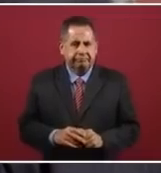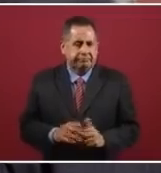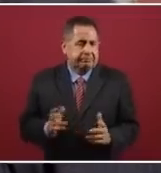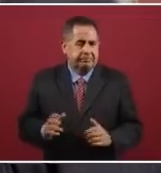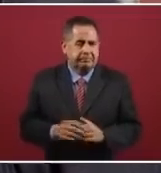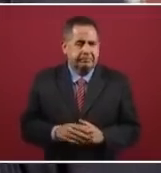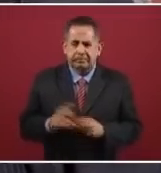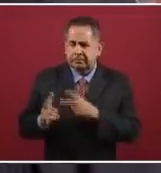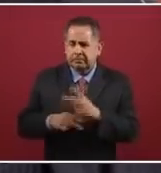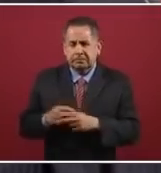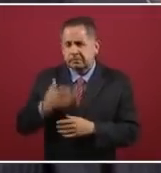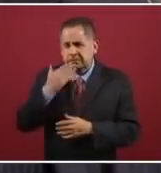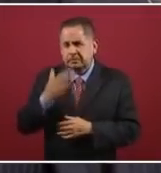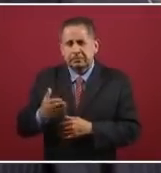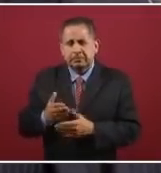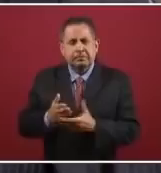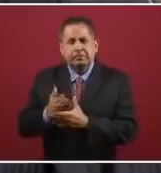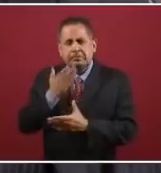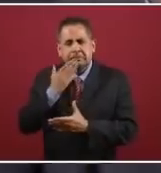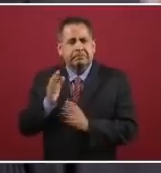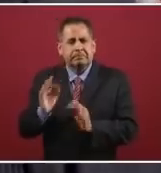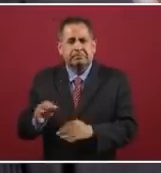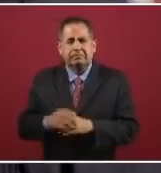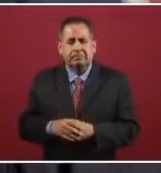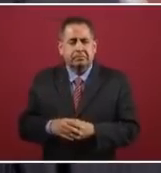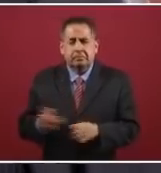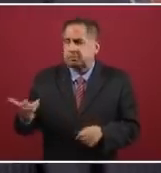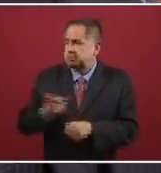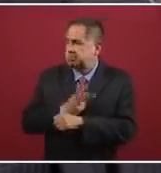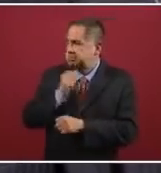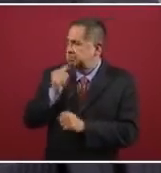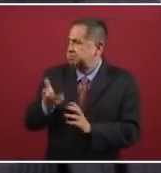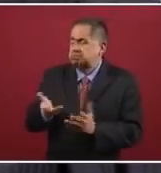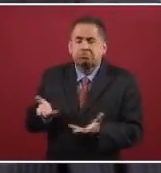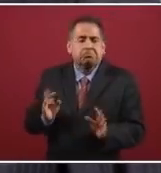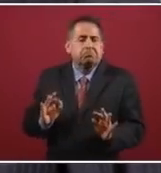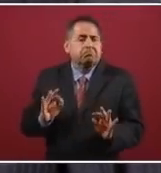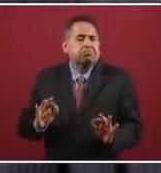Entonces, vamos muy bien, no ha pasado nada.